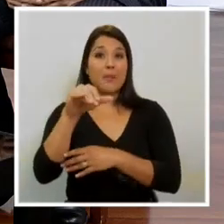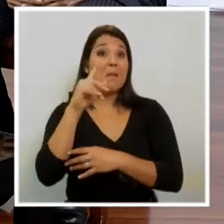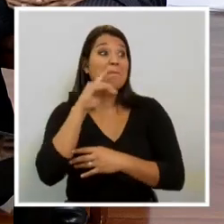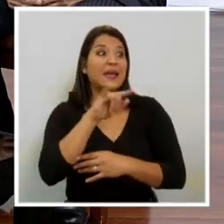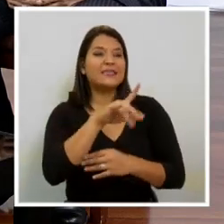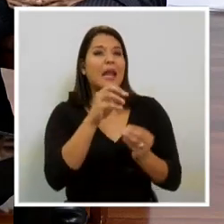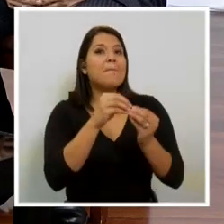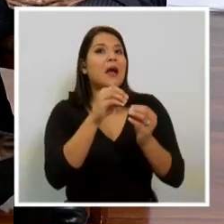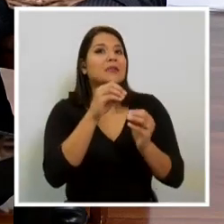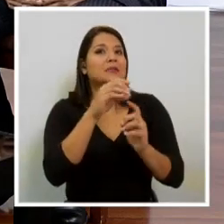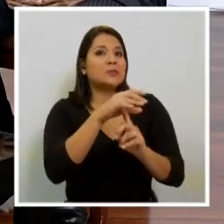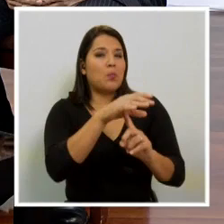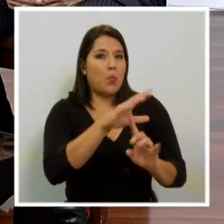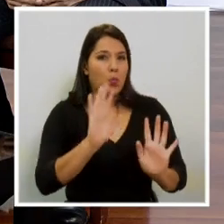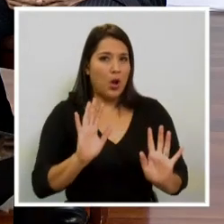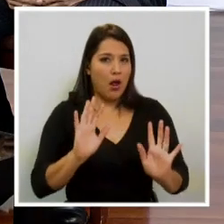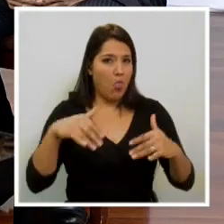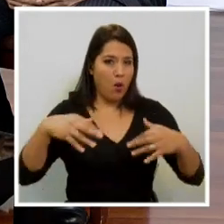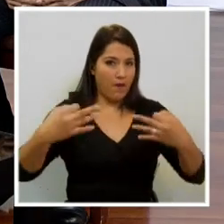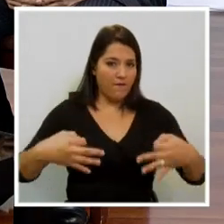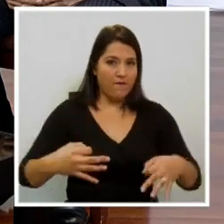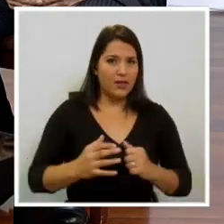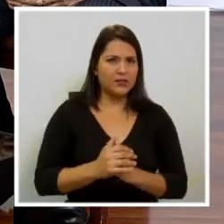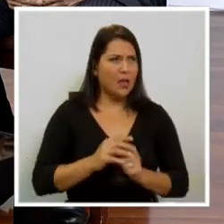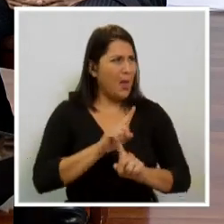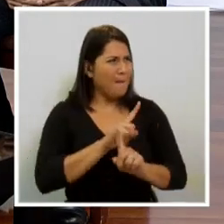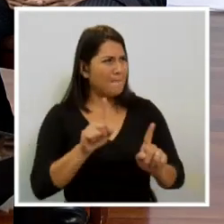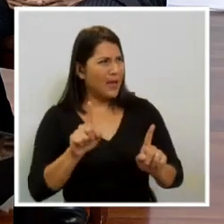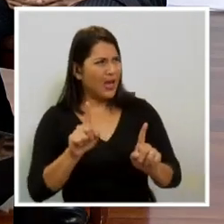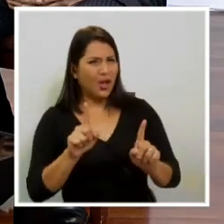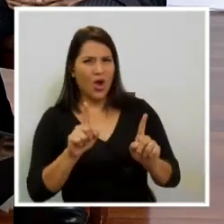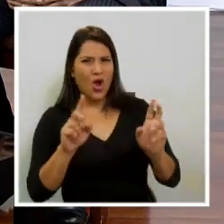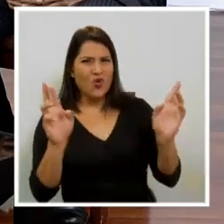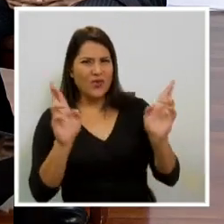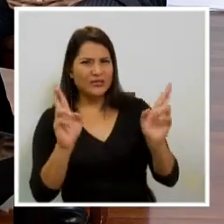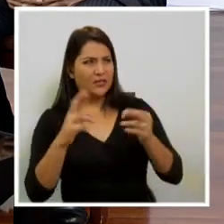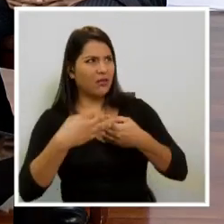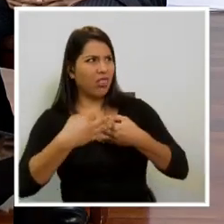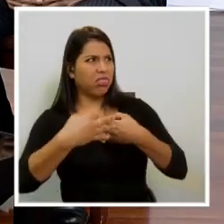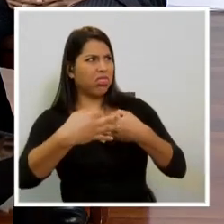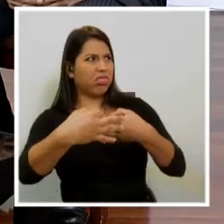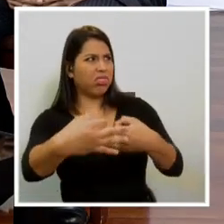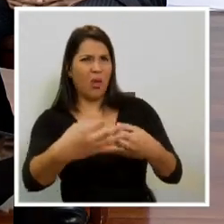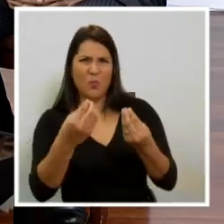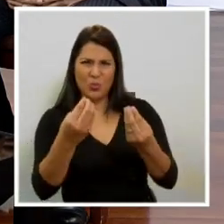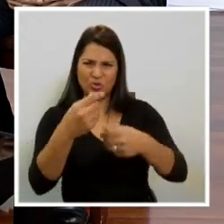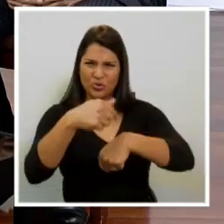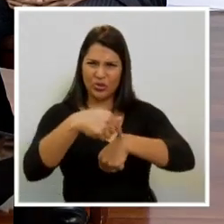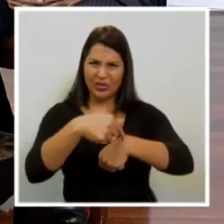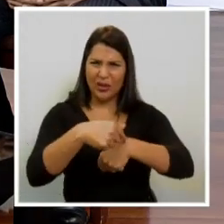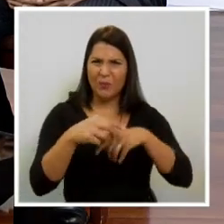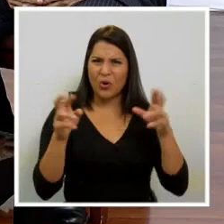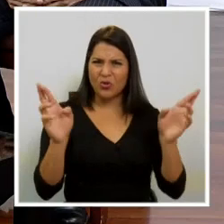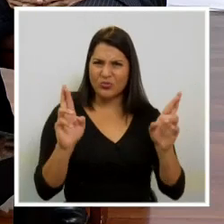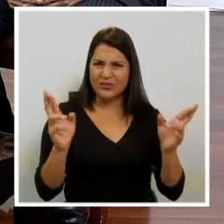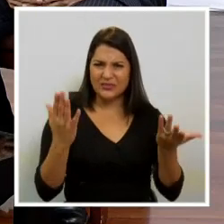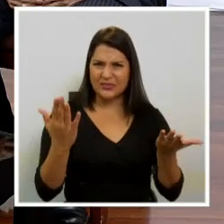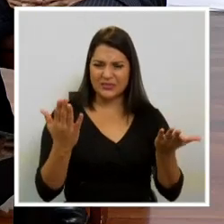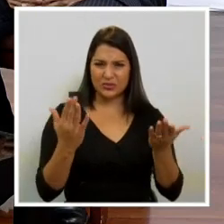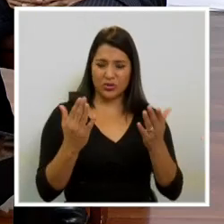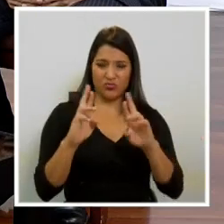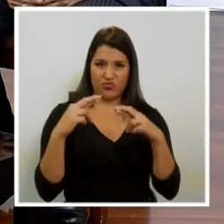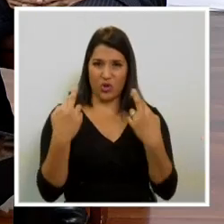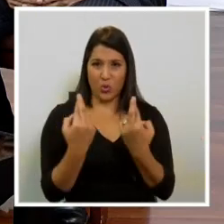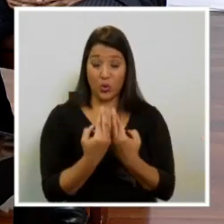ha sido muy prolongado. Este receso ha sido larguísimo. Y estoy seguro que tiene que ver con la negociación, no solo de la persona,